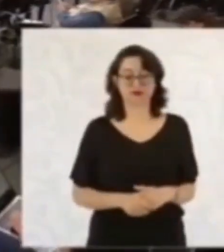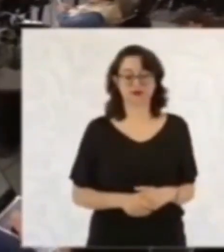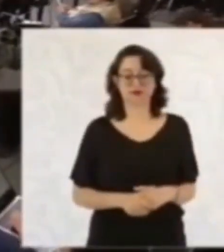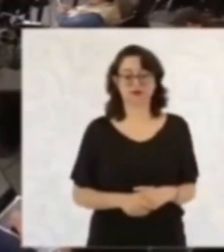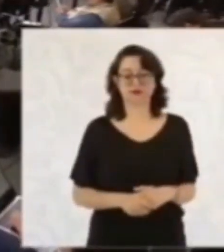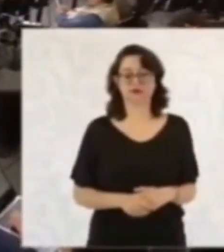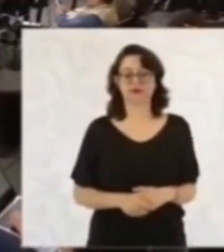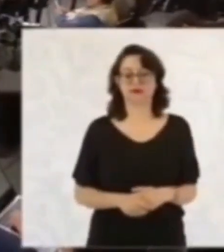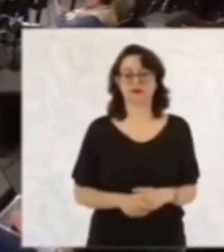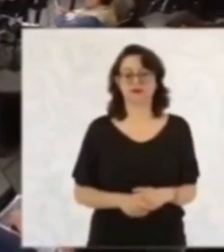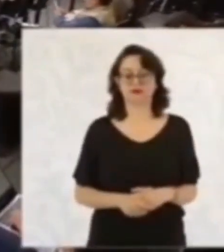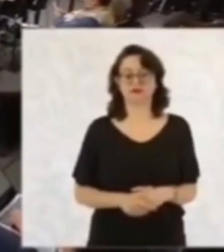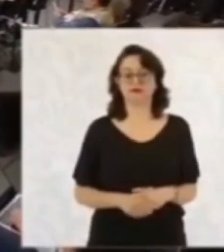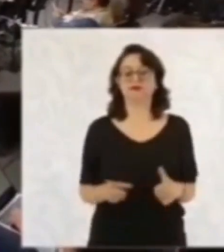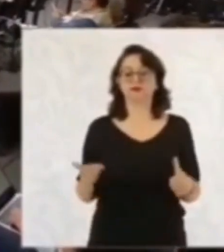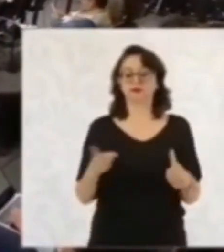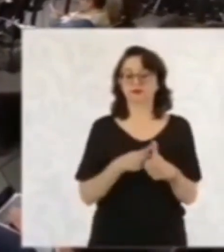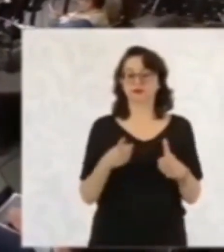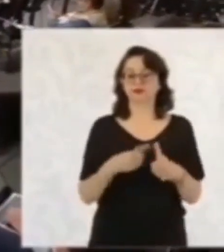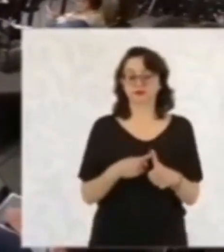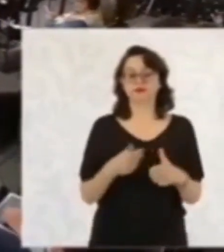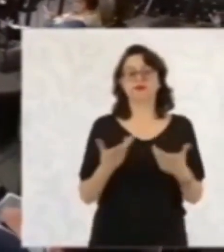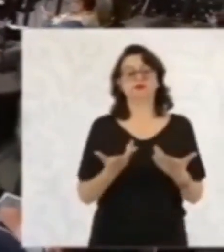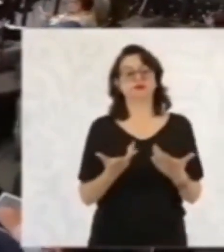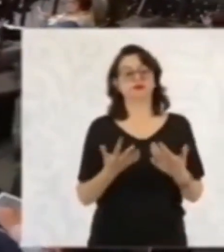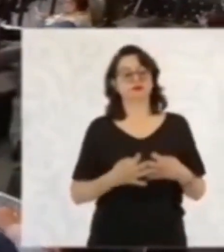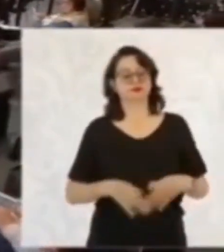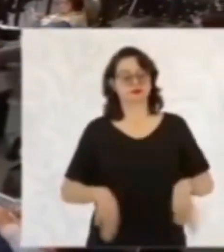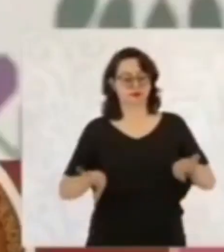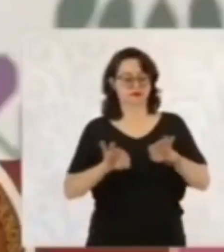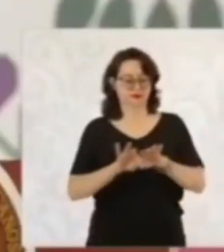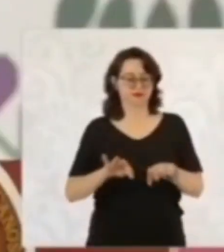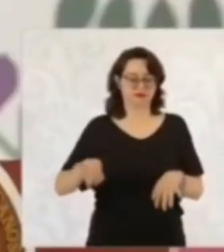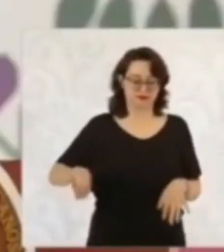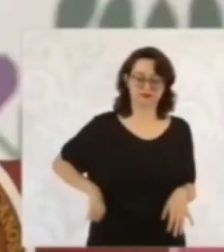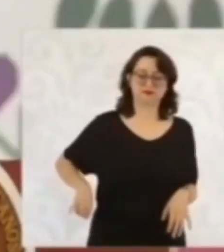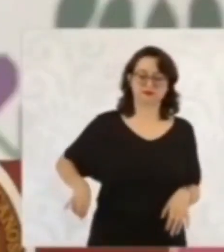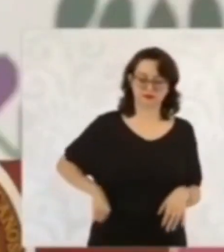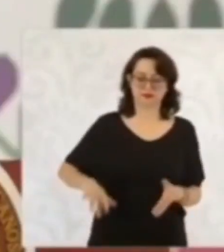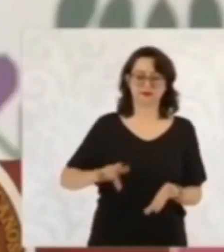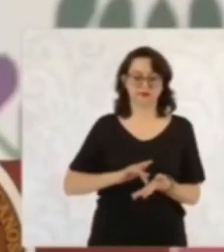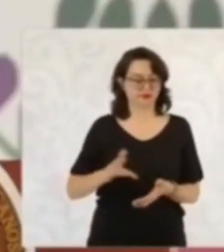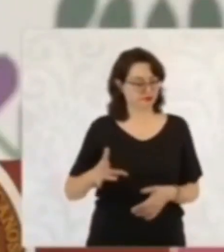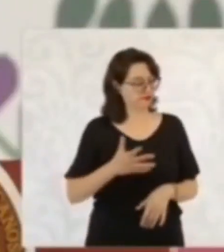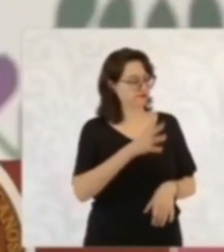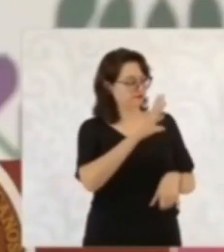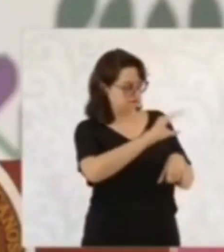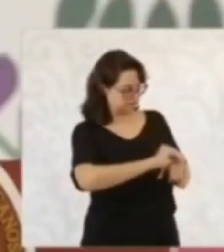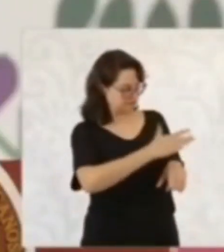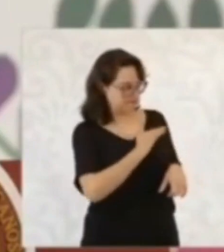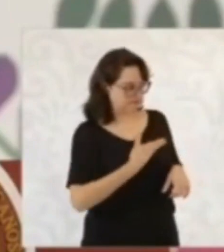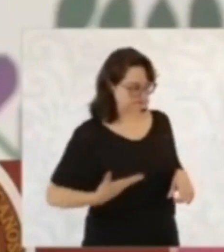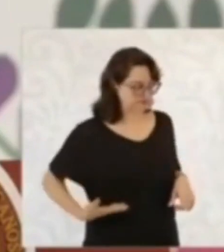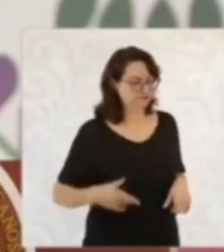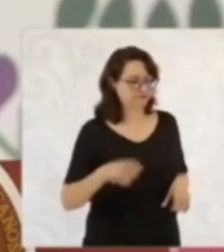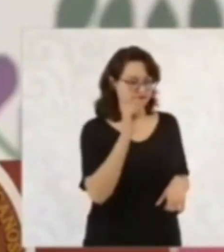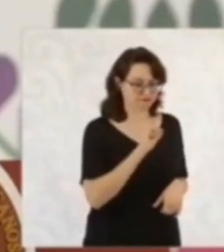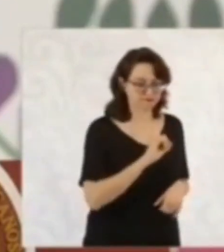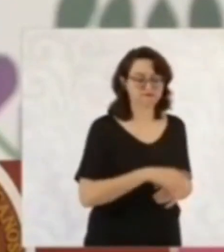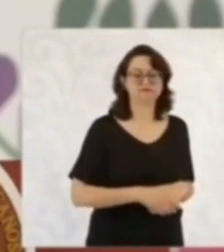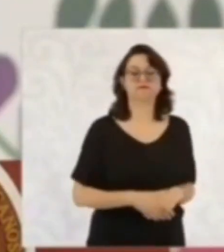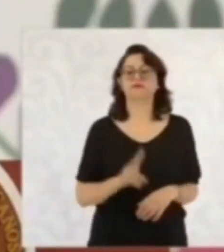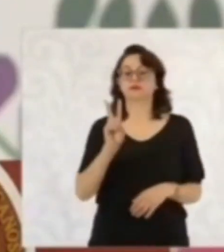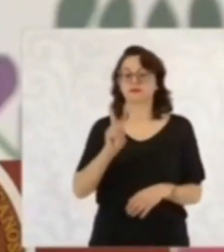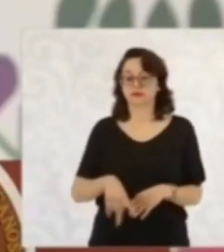Bueno, primero, muchas gracias por el interés. Con su permiso, señora presidenta, sí, estamos trabajando con mucha